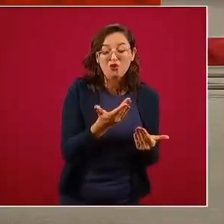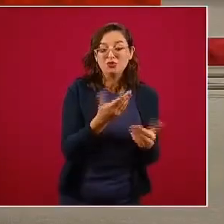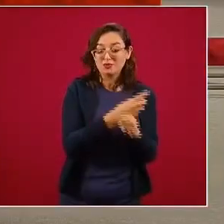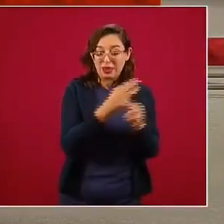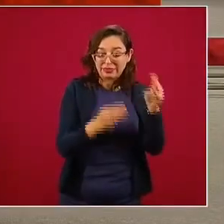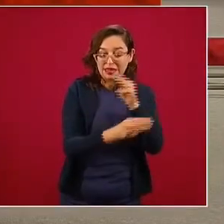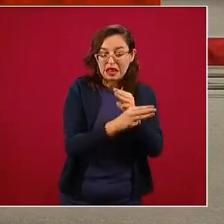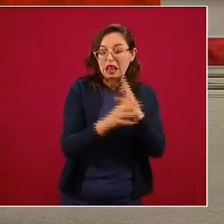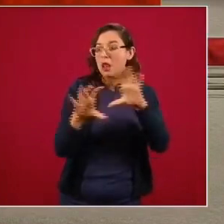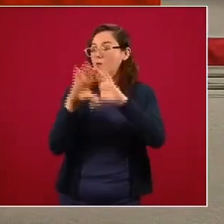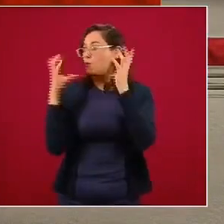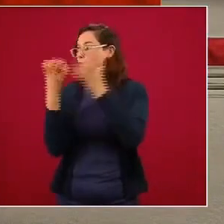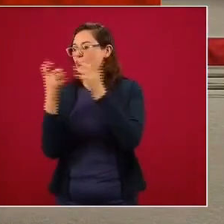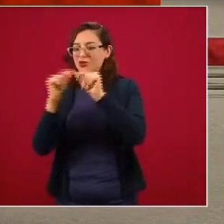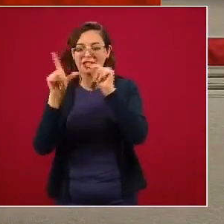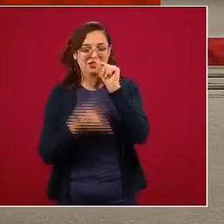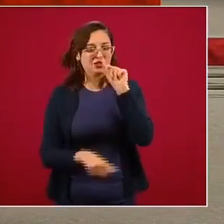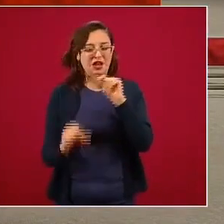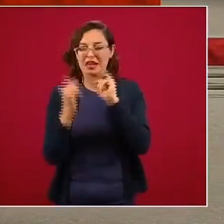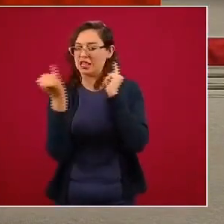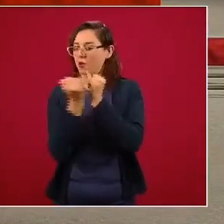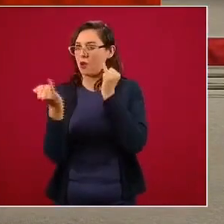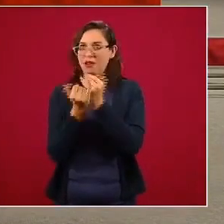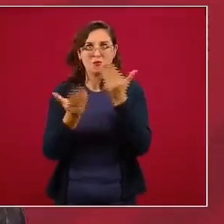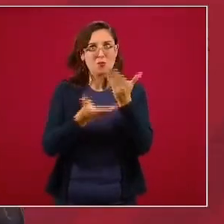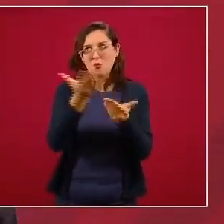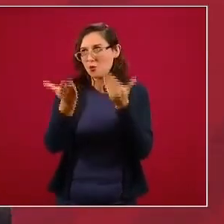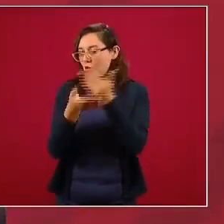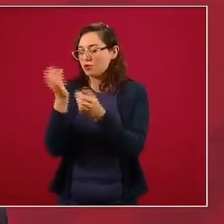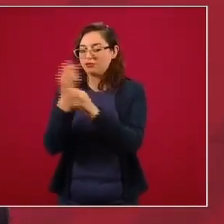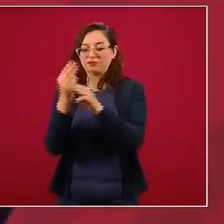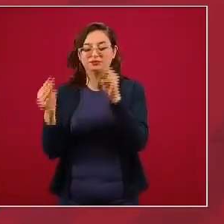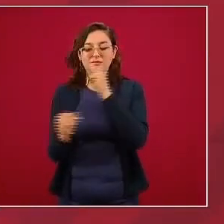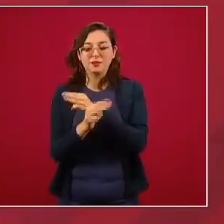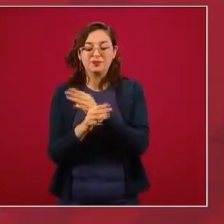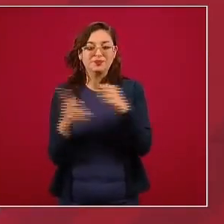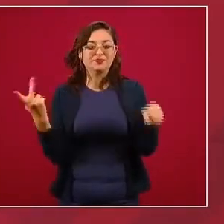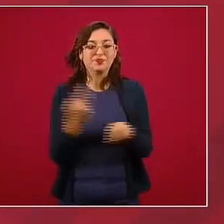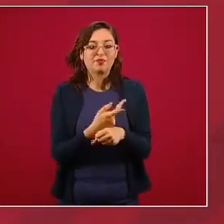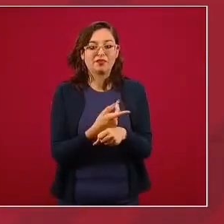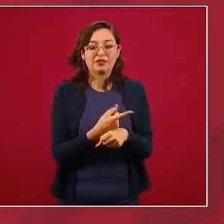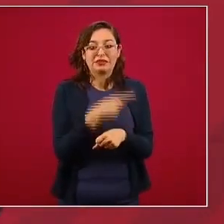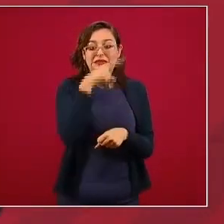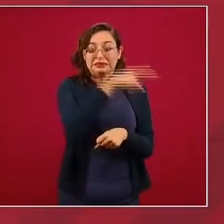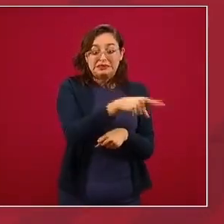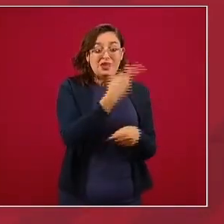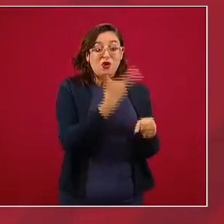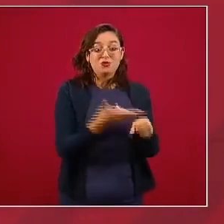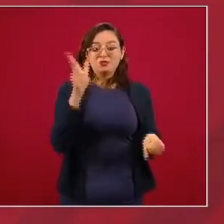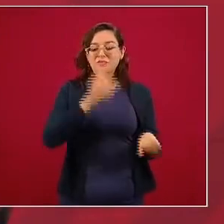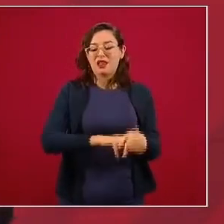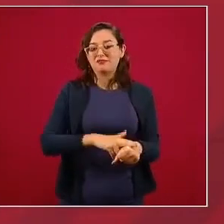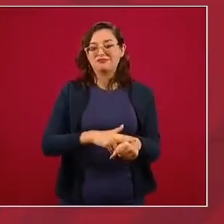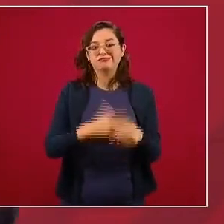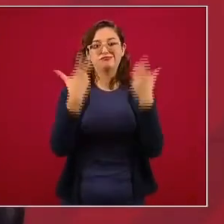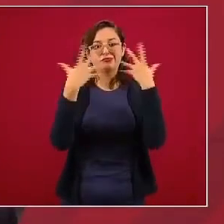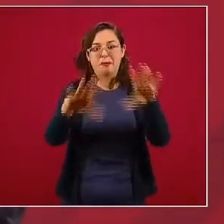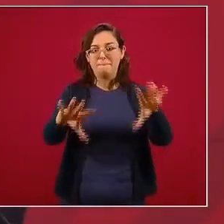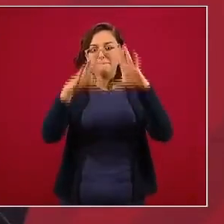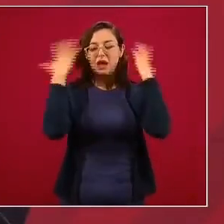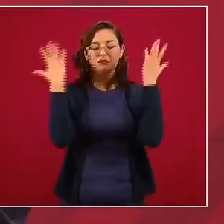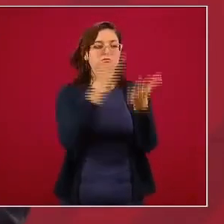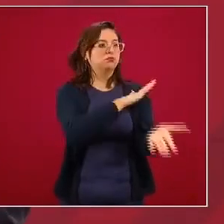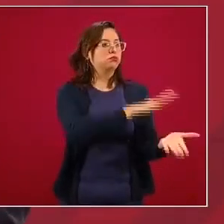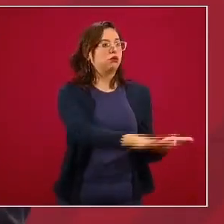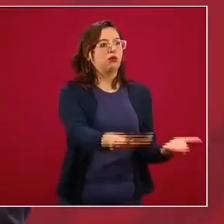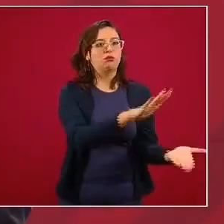estos productos y el mercado nacional estaba muy limitado. Y eso llevó a una ausencia brusca,